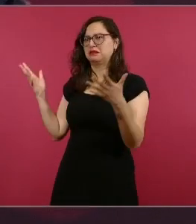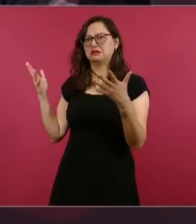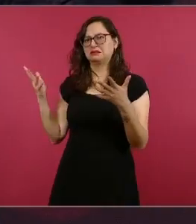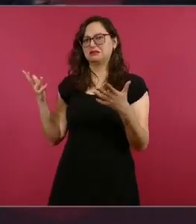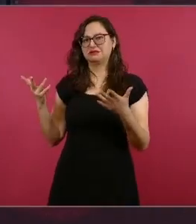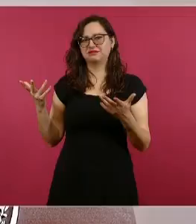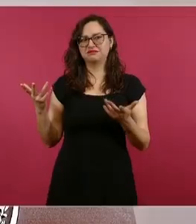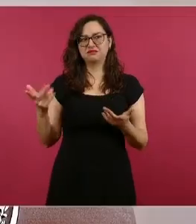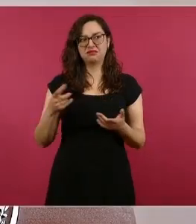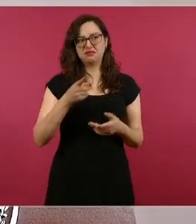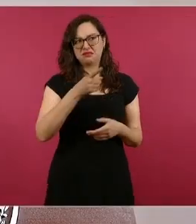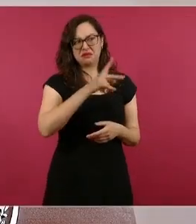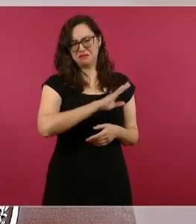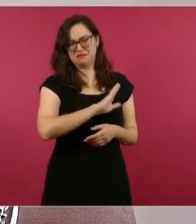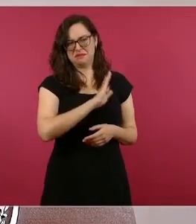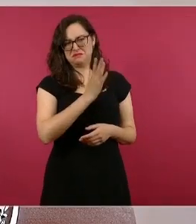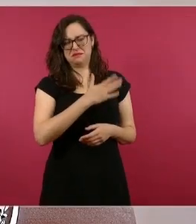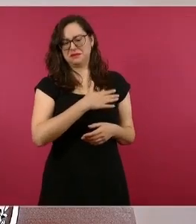y eso no desaparece,